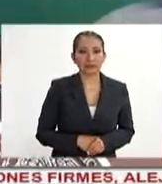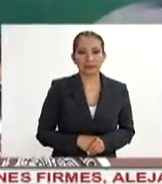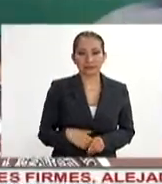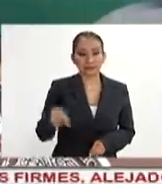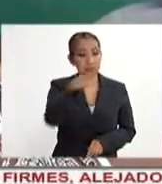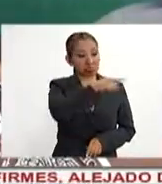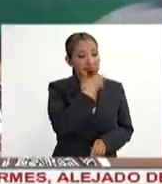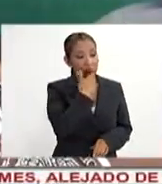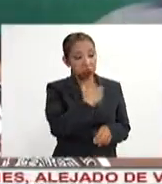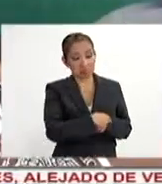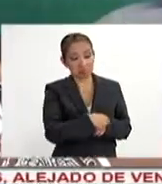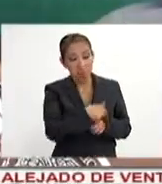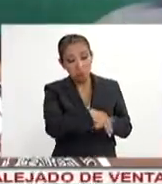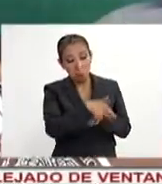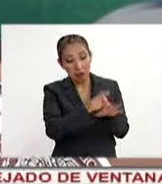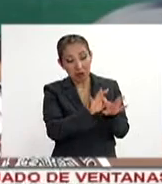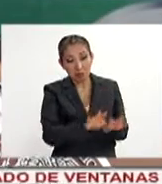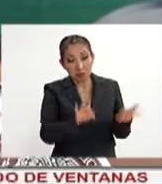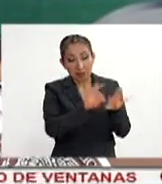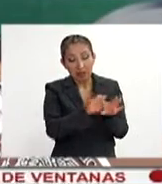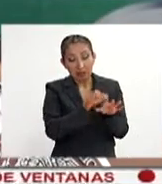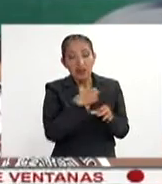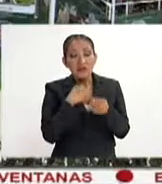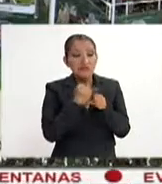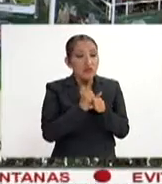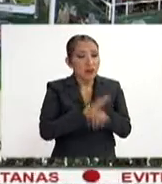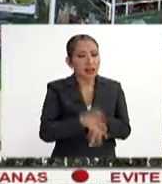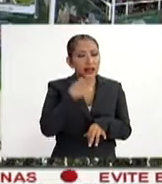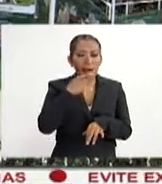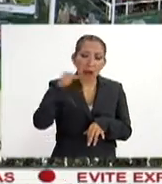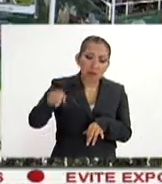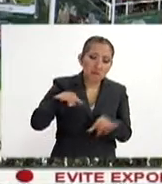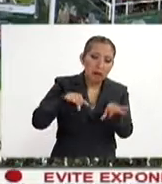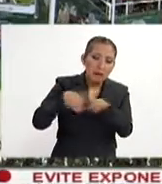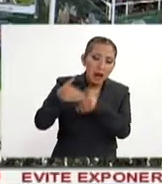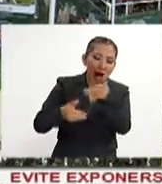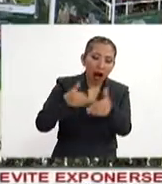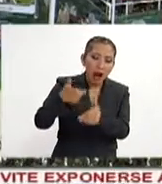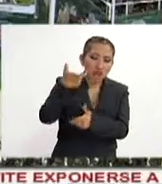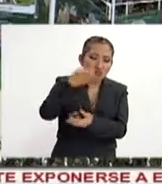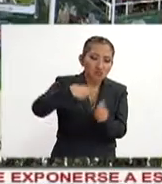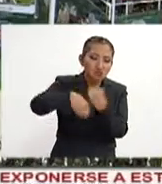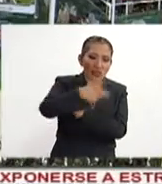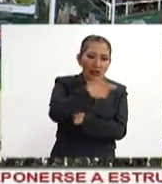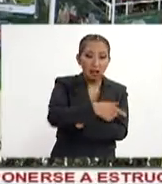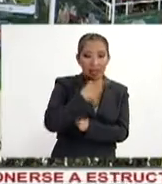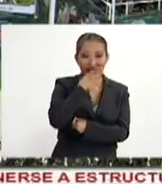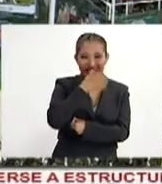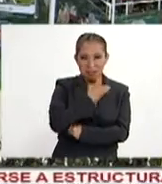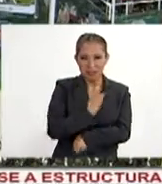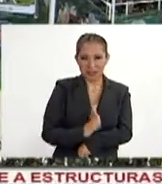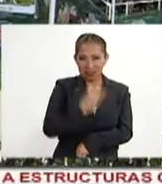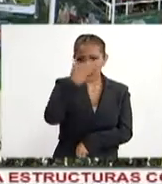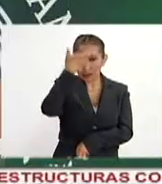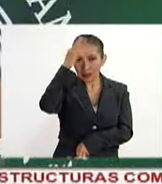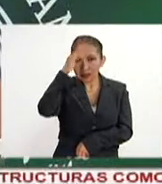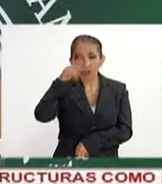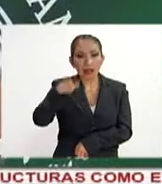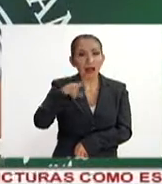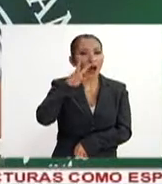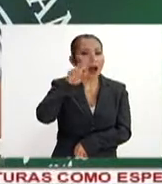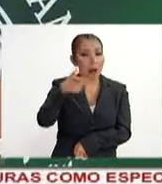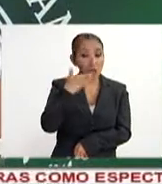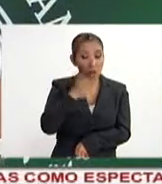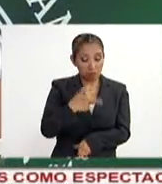Estos son buenos datos, buenas cifras que hablan del desempeño de nuestra economía Destaca el presidente Enrique Peña Nieto